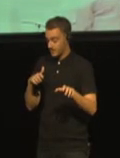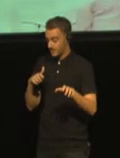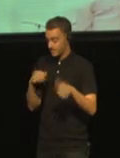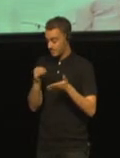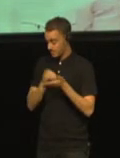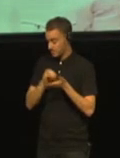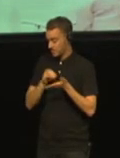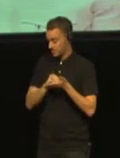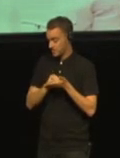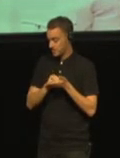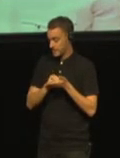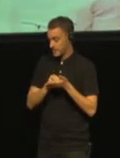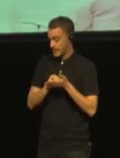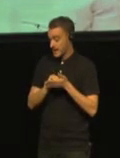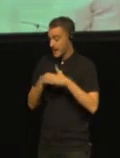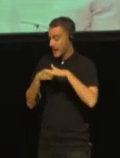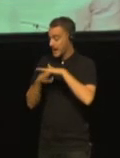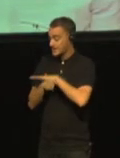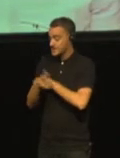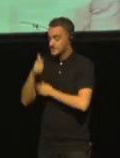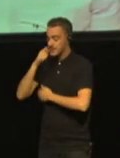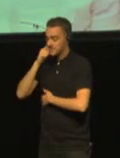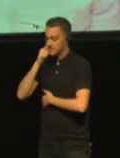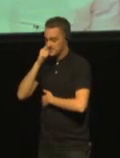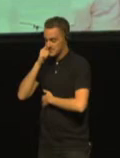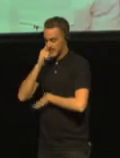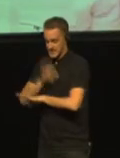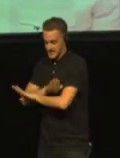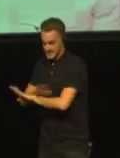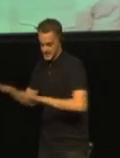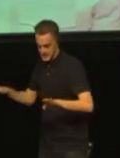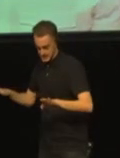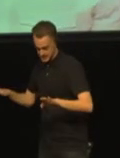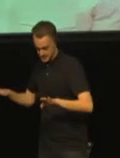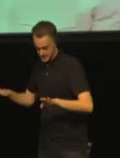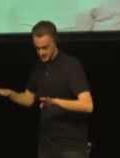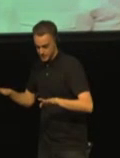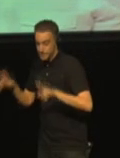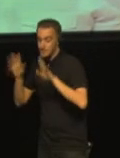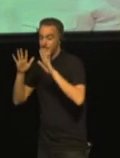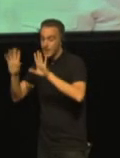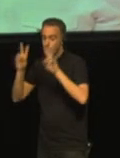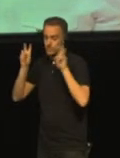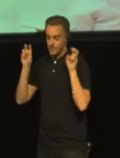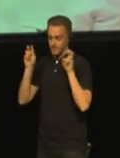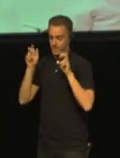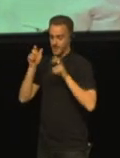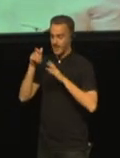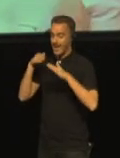se relacionan a la accesibilidad física y no a la accesibilidad sensorial.